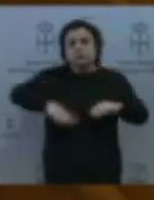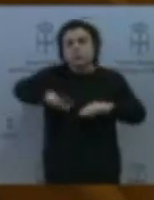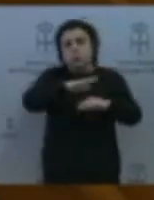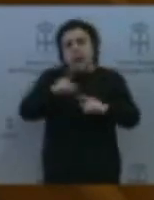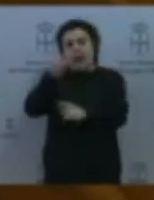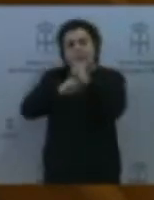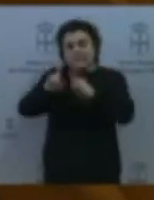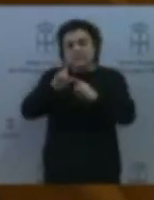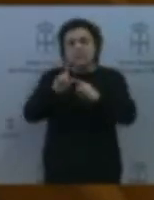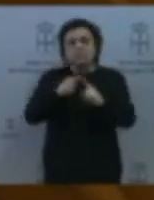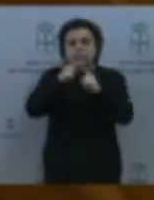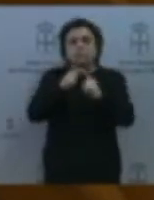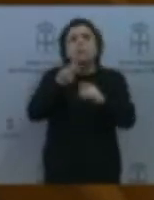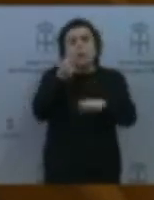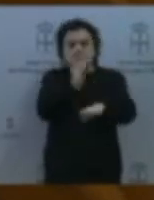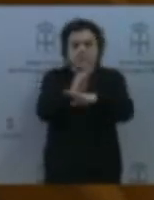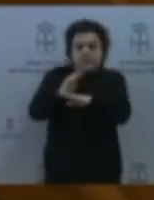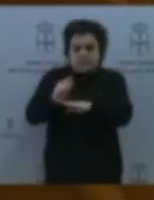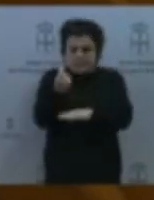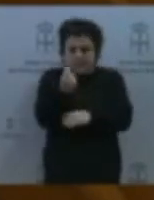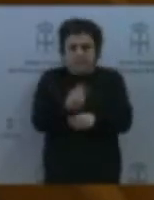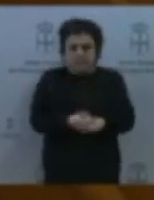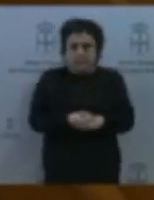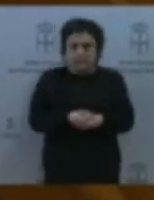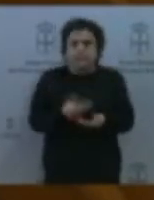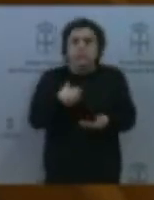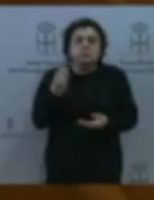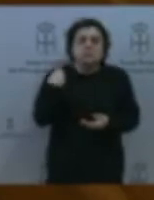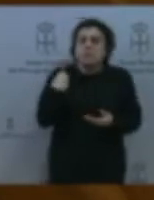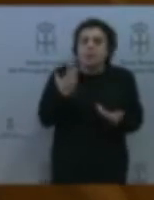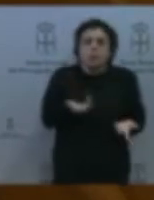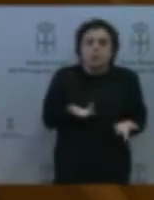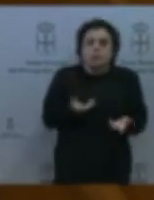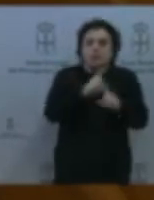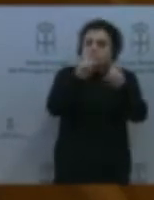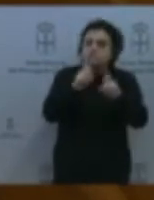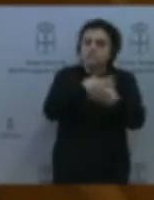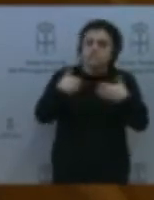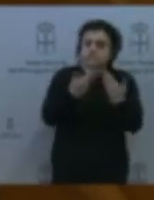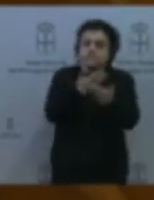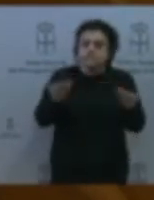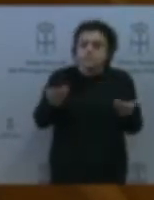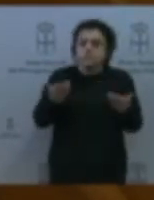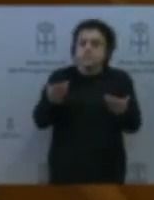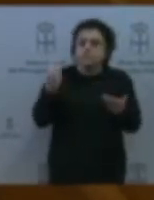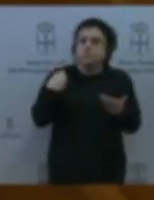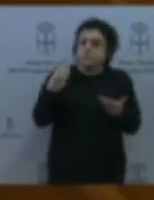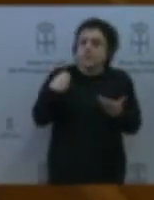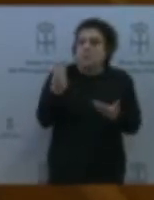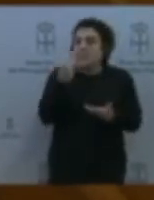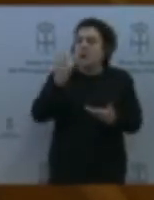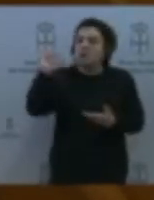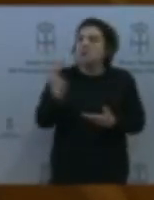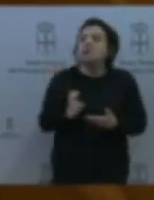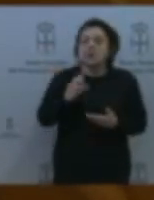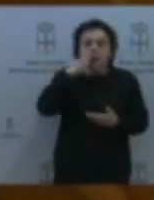la gente. Mire, usted ha hecho cuestionamientos que parece que inciden en que mejor que no venga, hablando claro, ¿no?, y en el lenguaje de la calle.